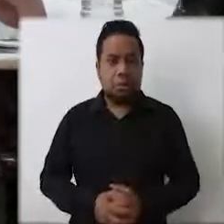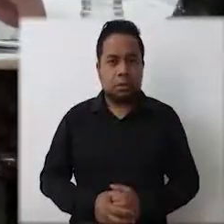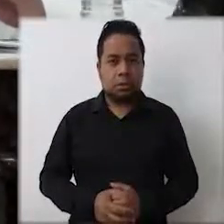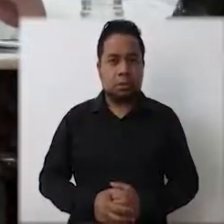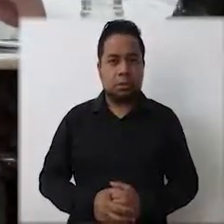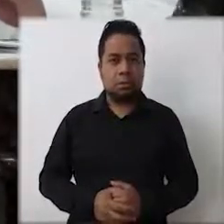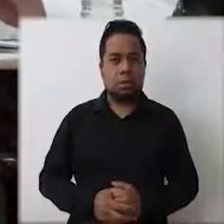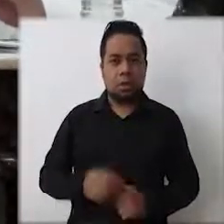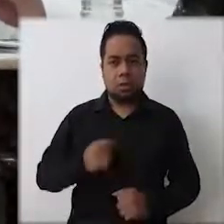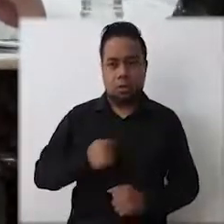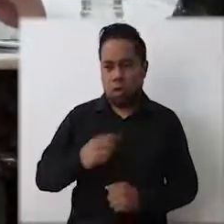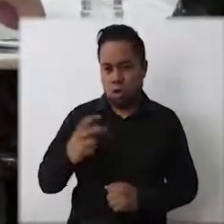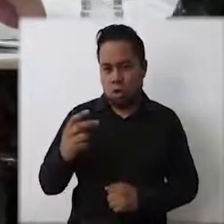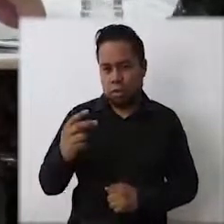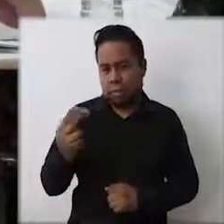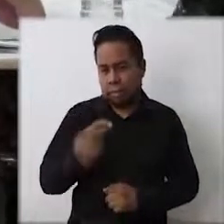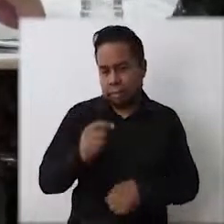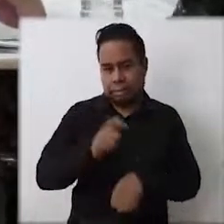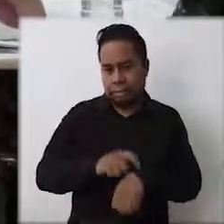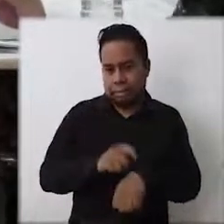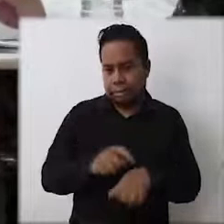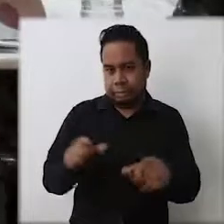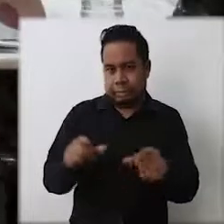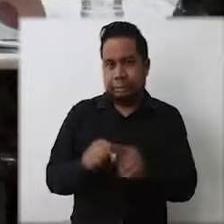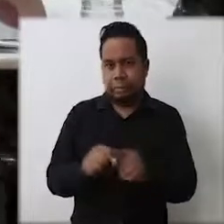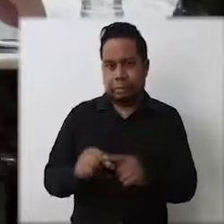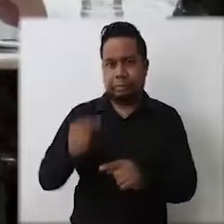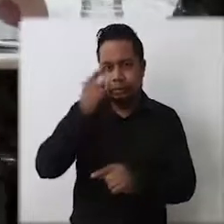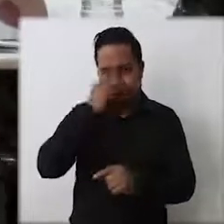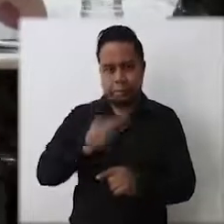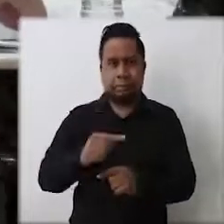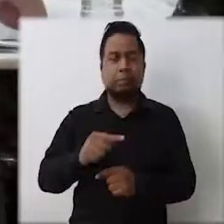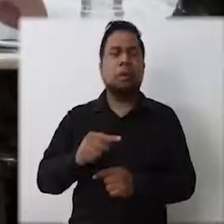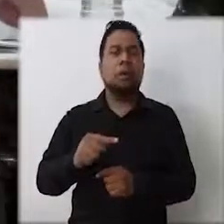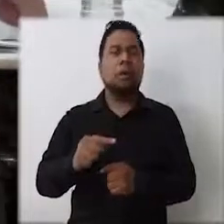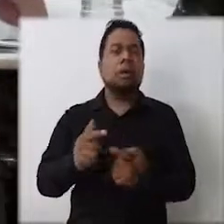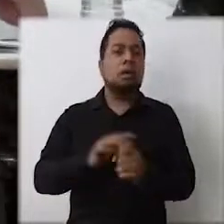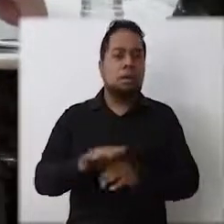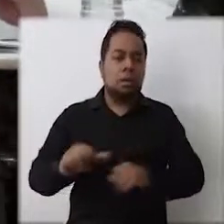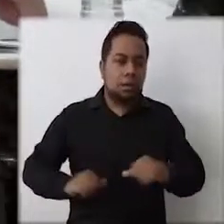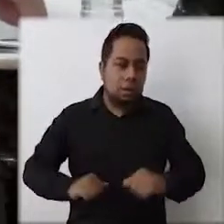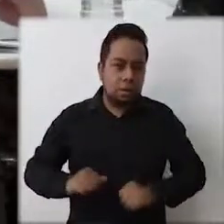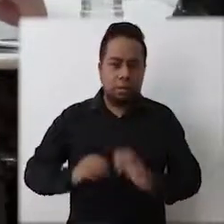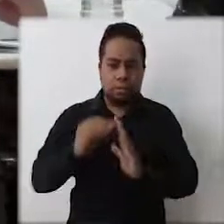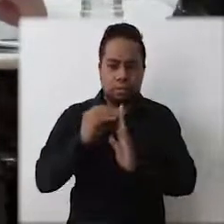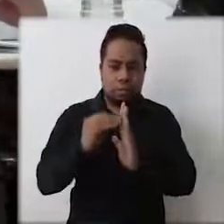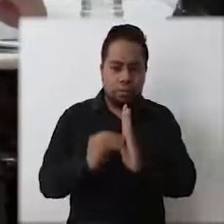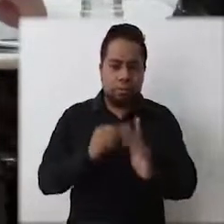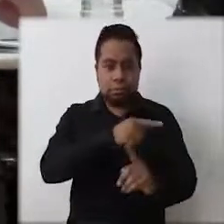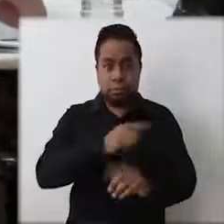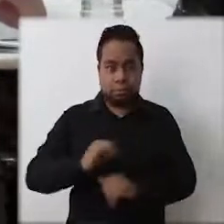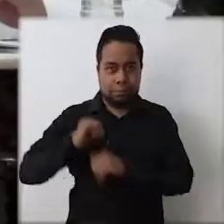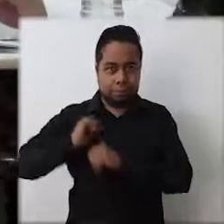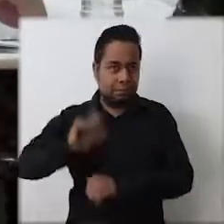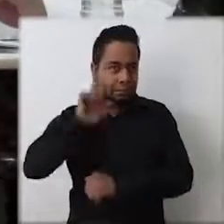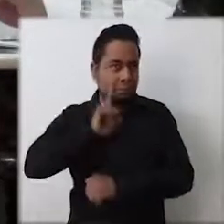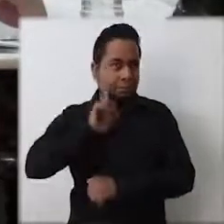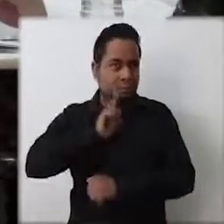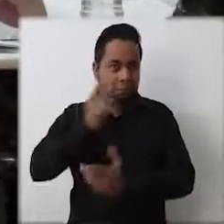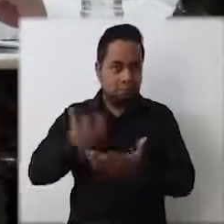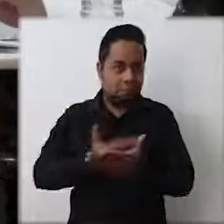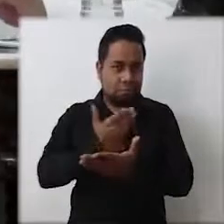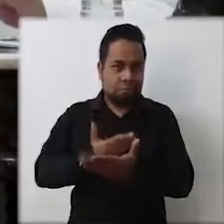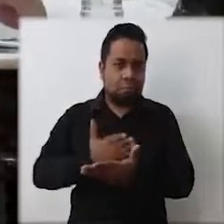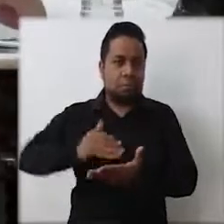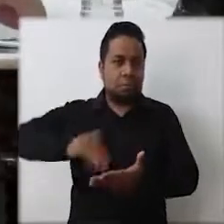acontecimiento de la relevancia del centenario de nuestra Constitución. En votación económica se pregunta si es